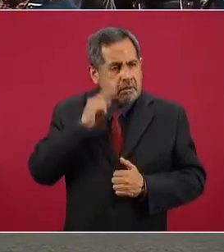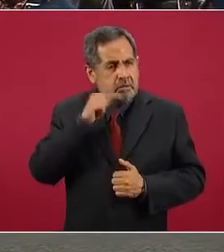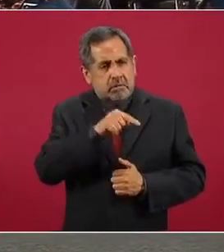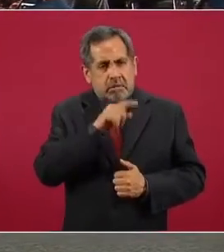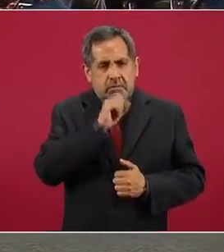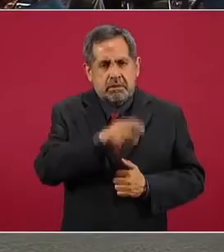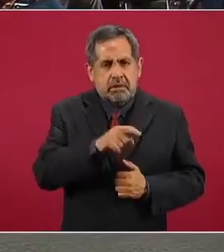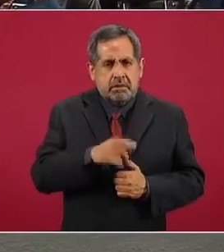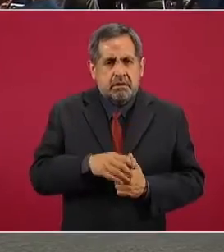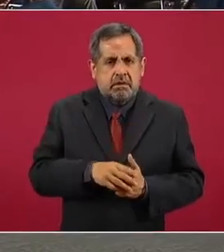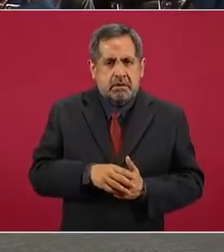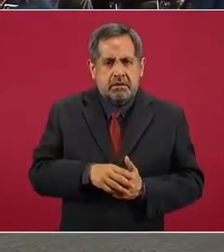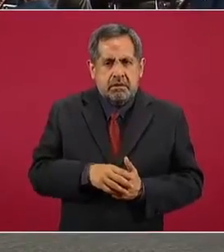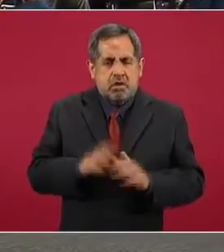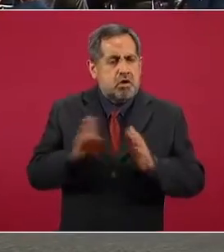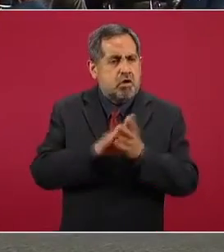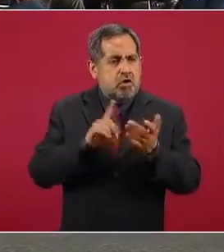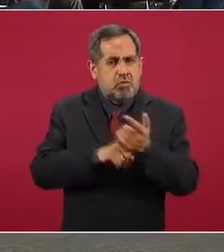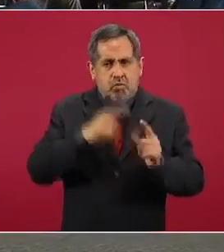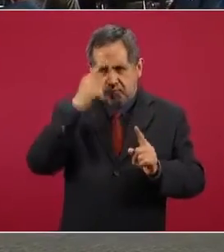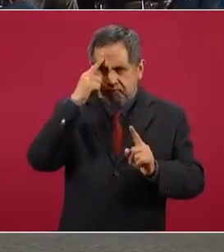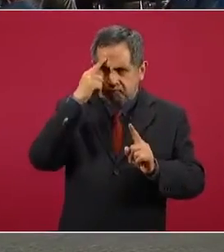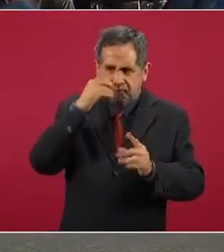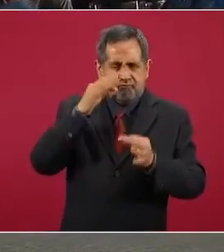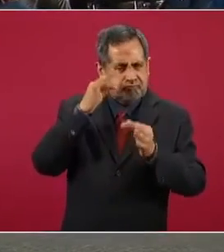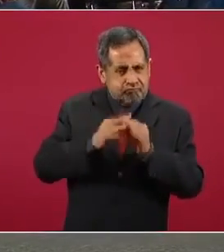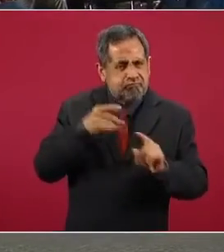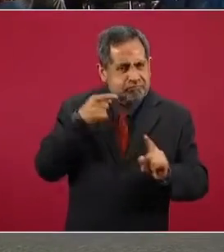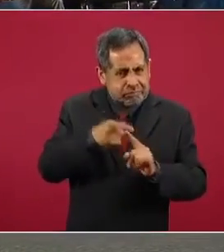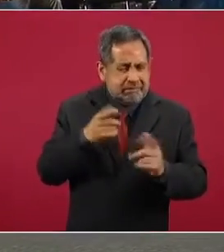actúen de manera consecuente,